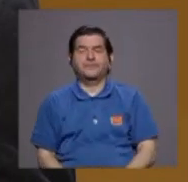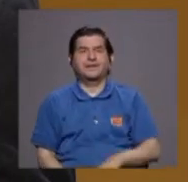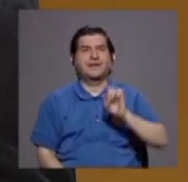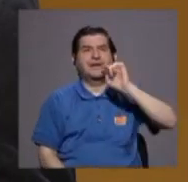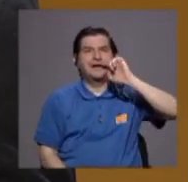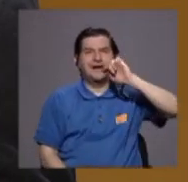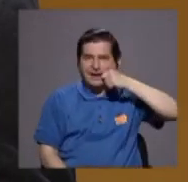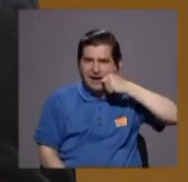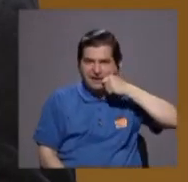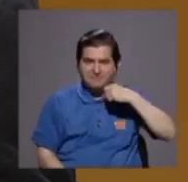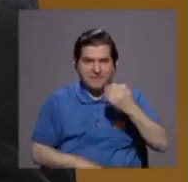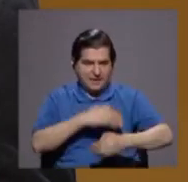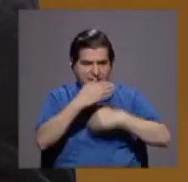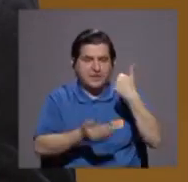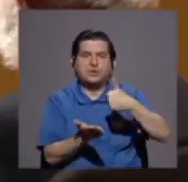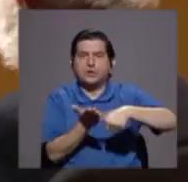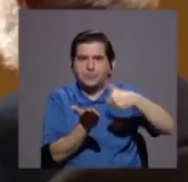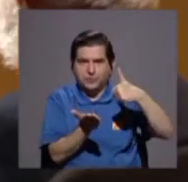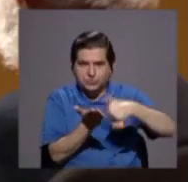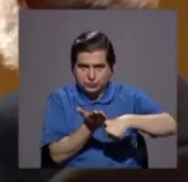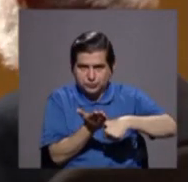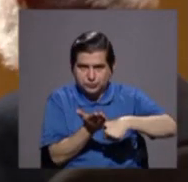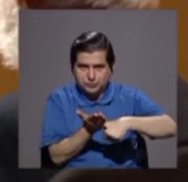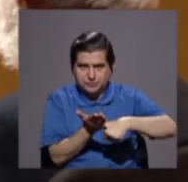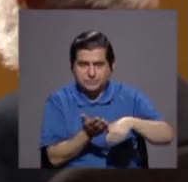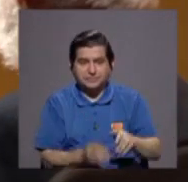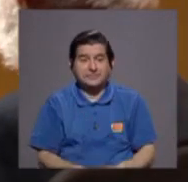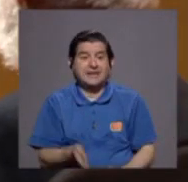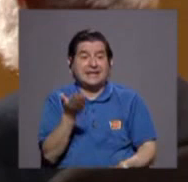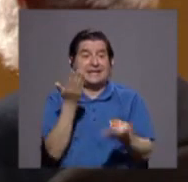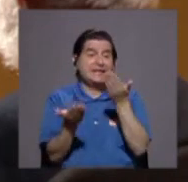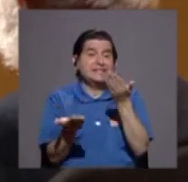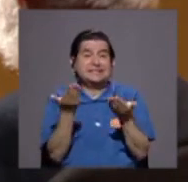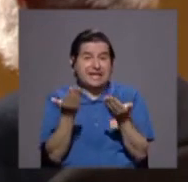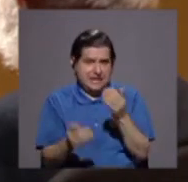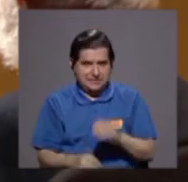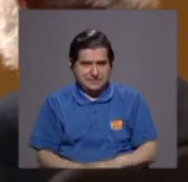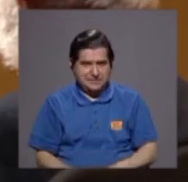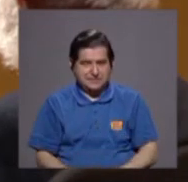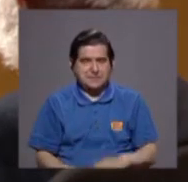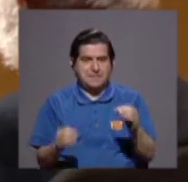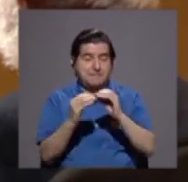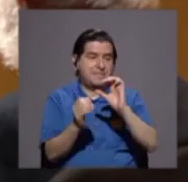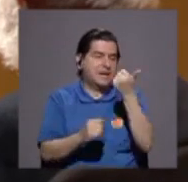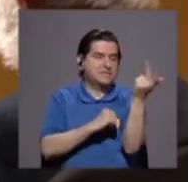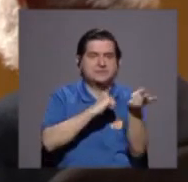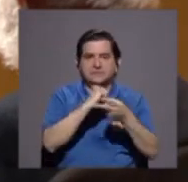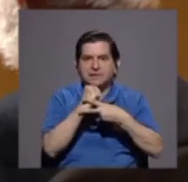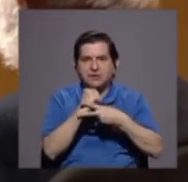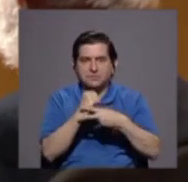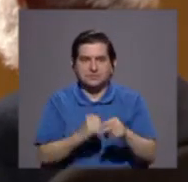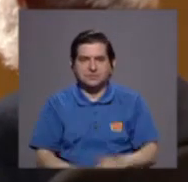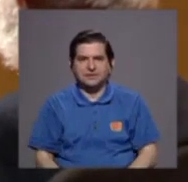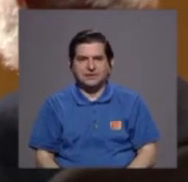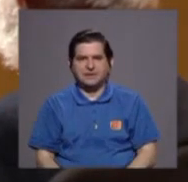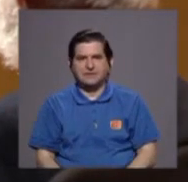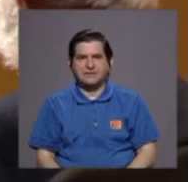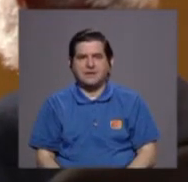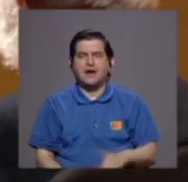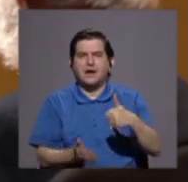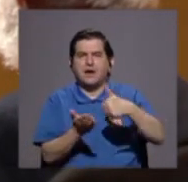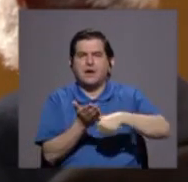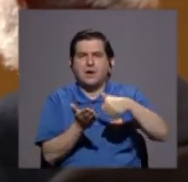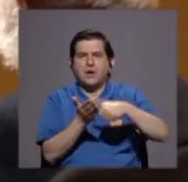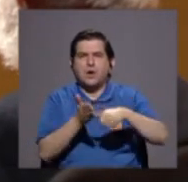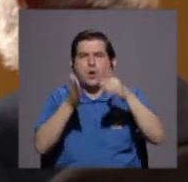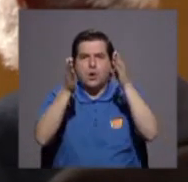clave para este proceso electoral, quizá más que en otras oportunidades, es qué harán los